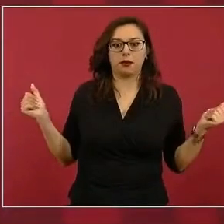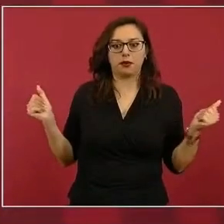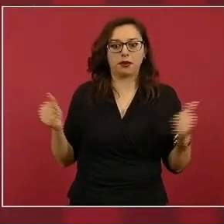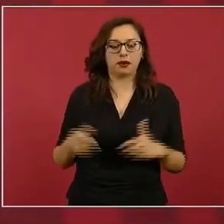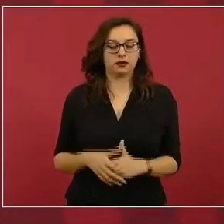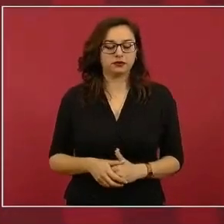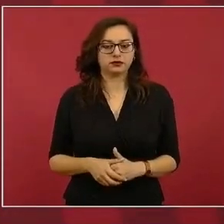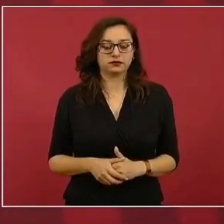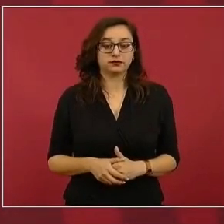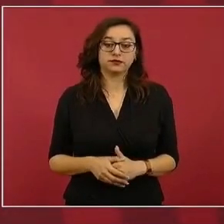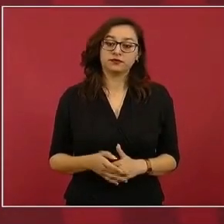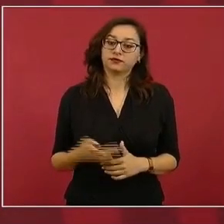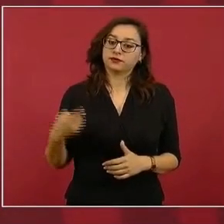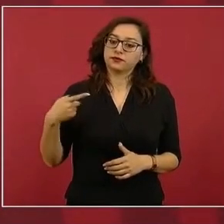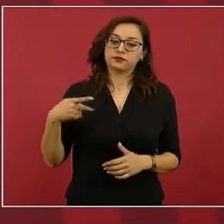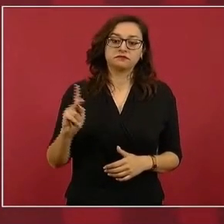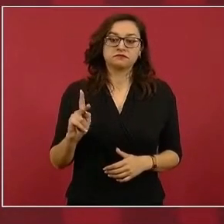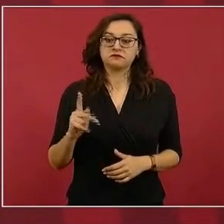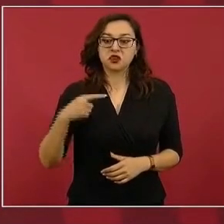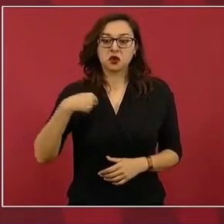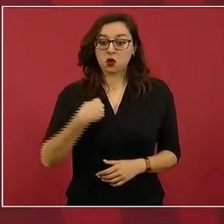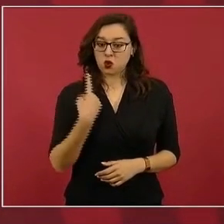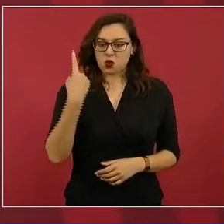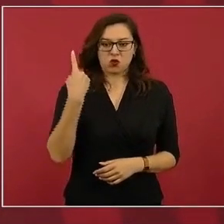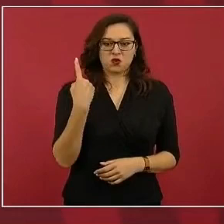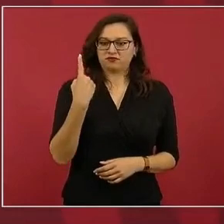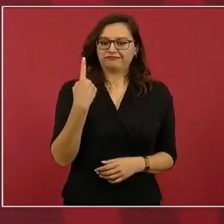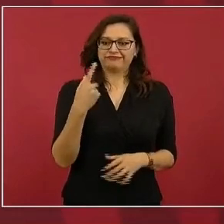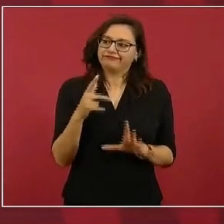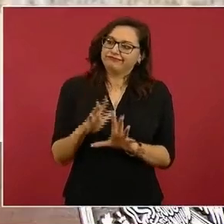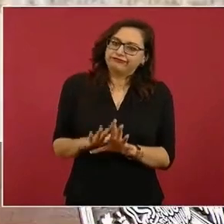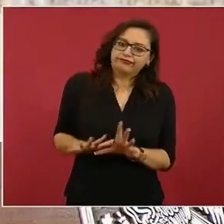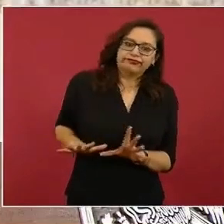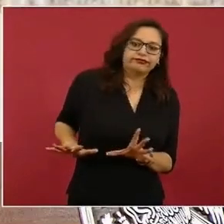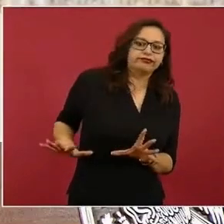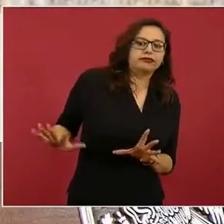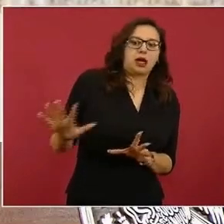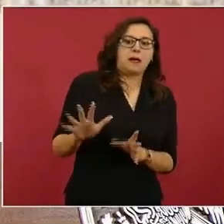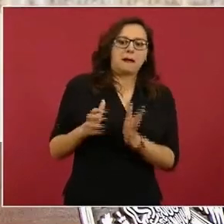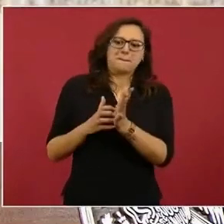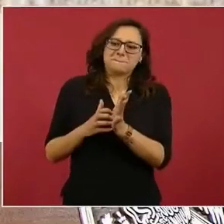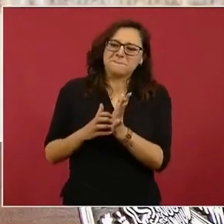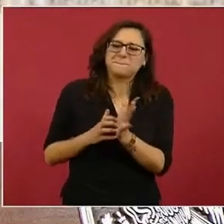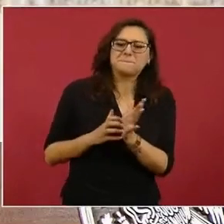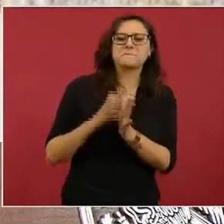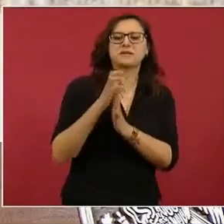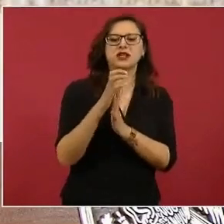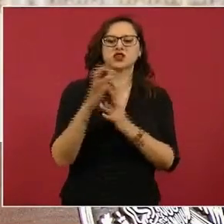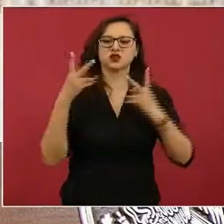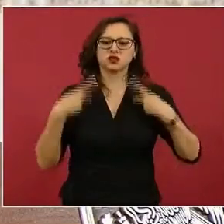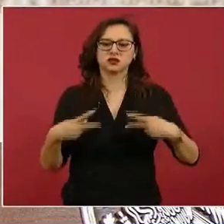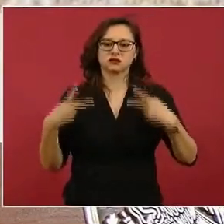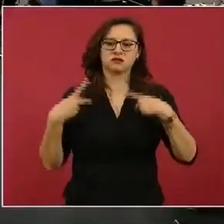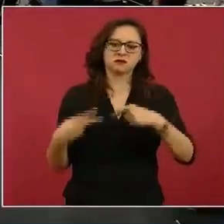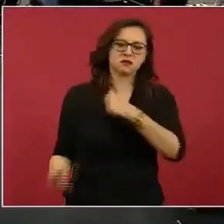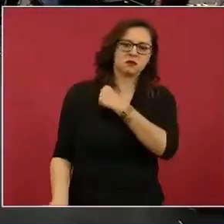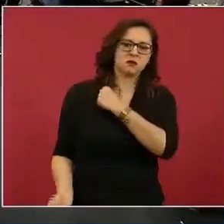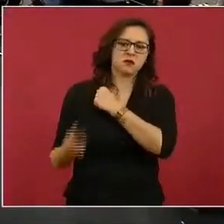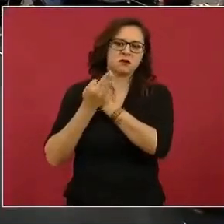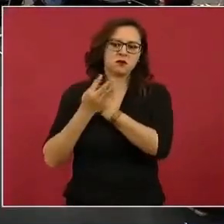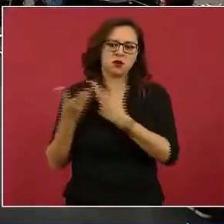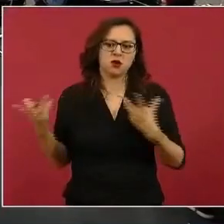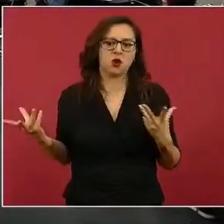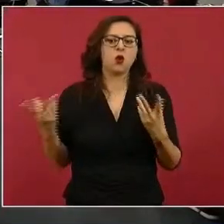somos muchos, millones. Por eso estamos viviendo, repito, un